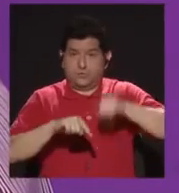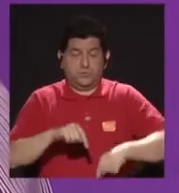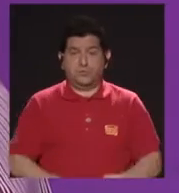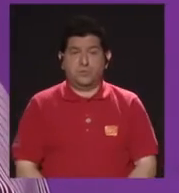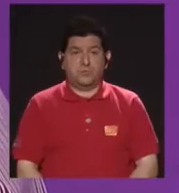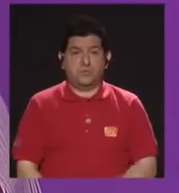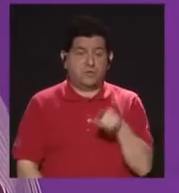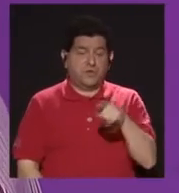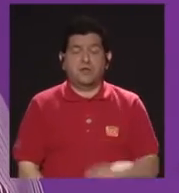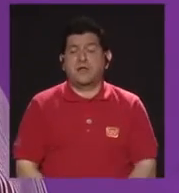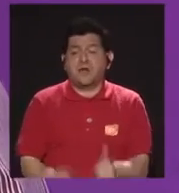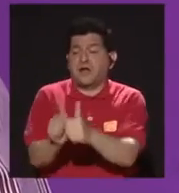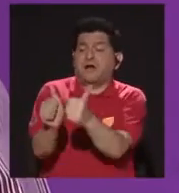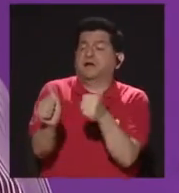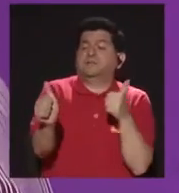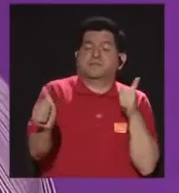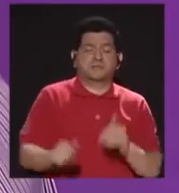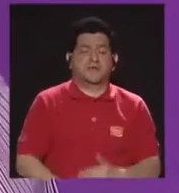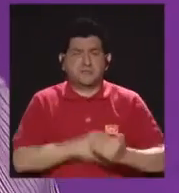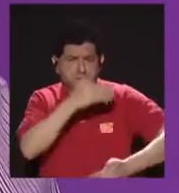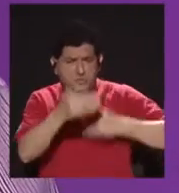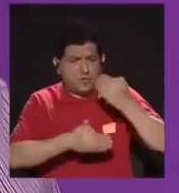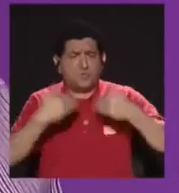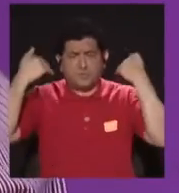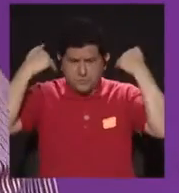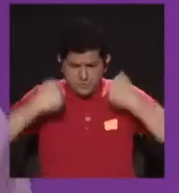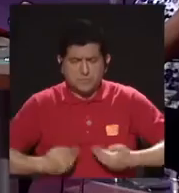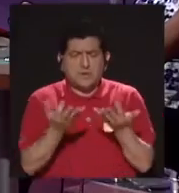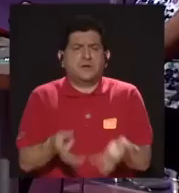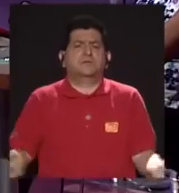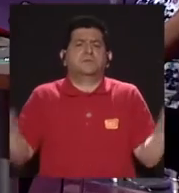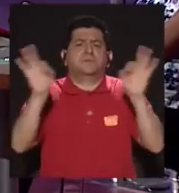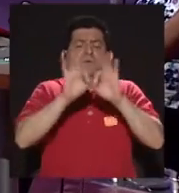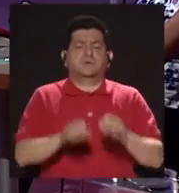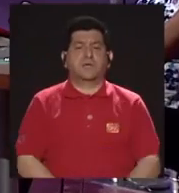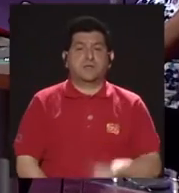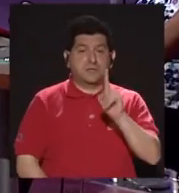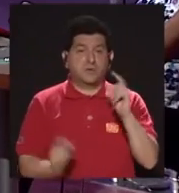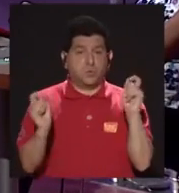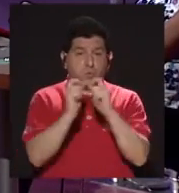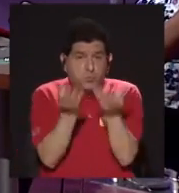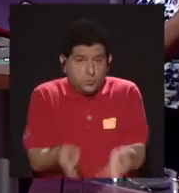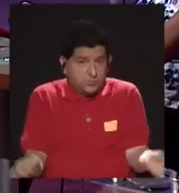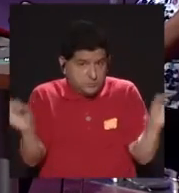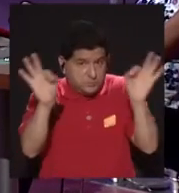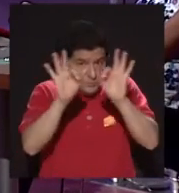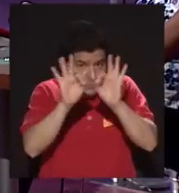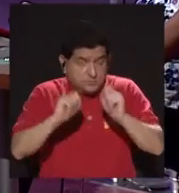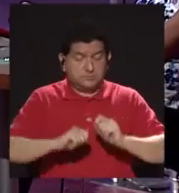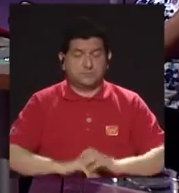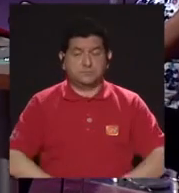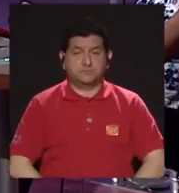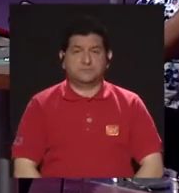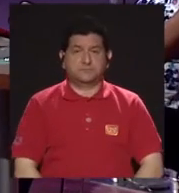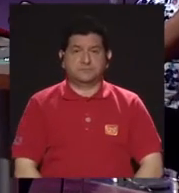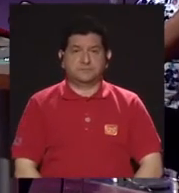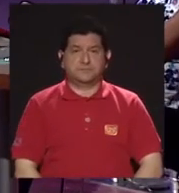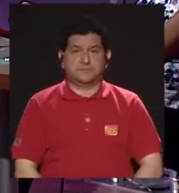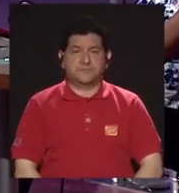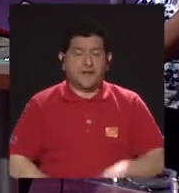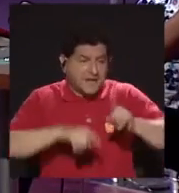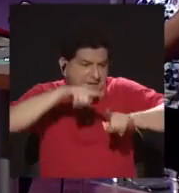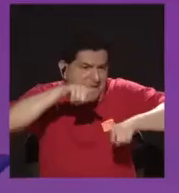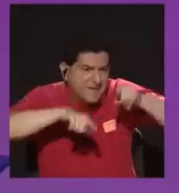estar quedando atrás en una evolución humana muy importante porque hay una cosa importante las